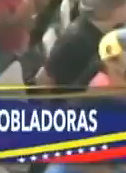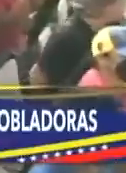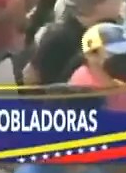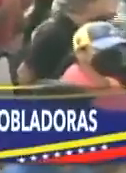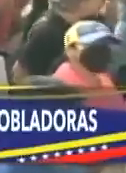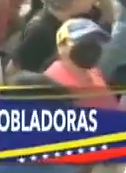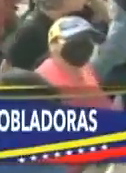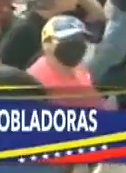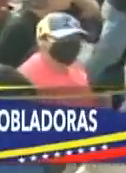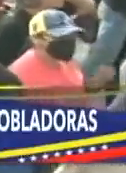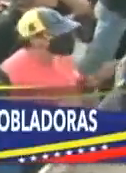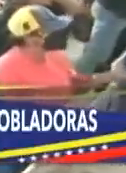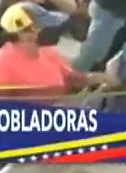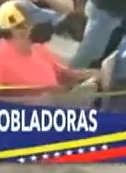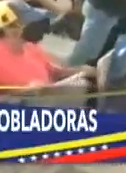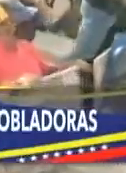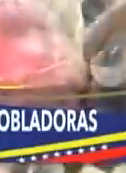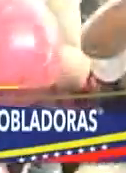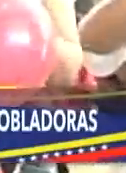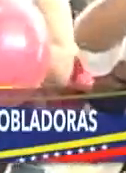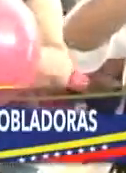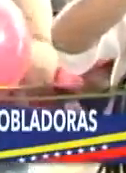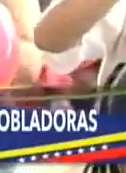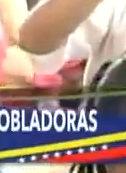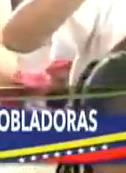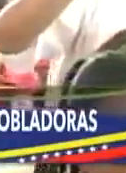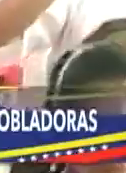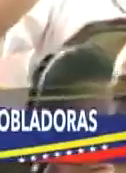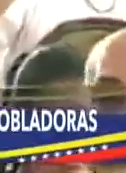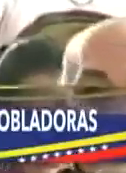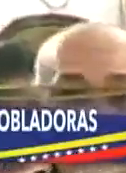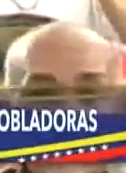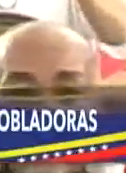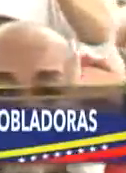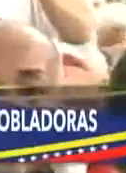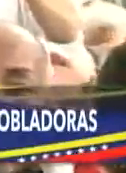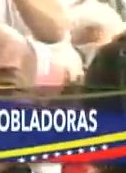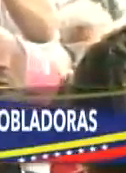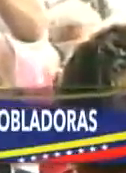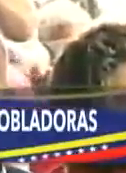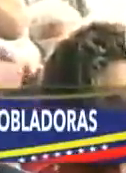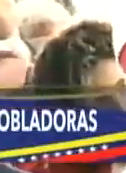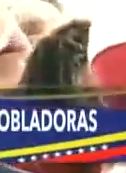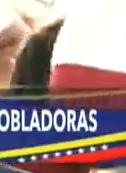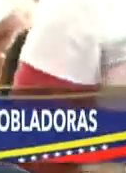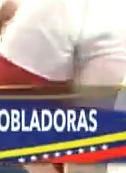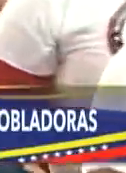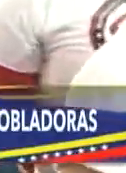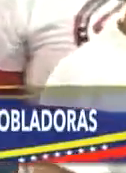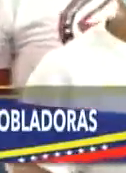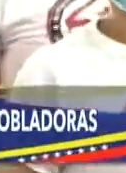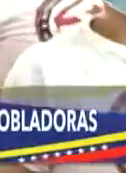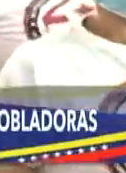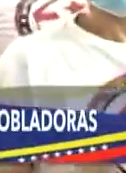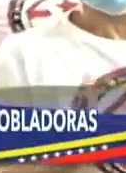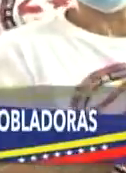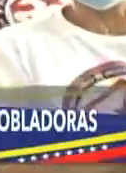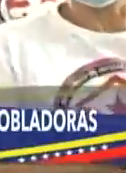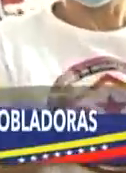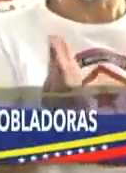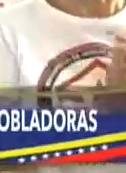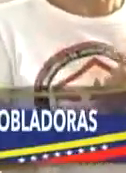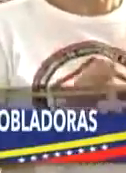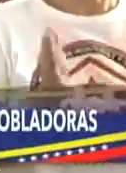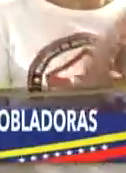participativa protagónica en un ejercicio de democracia en la gestión del suelo urbano únicamente he visto en la